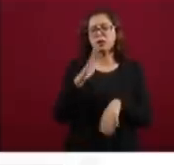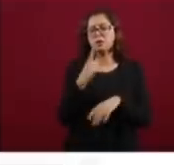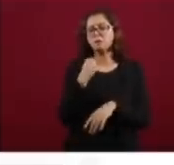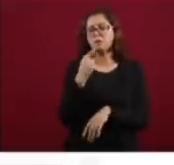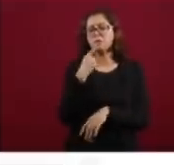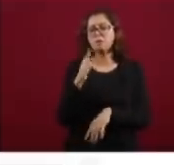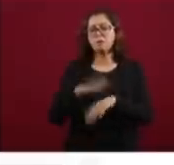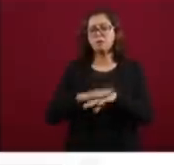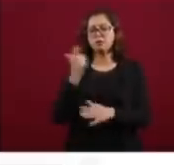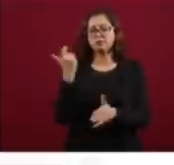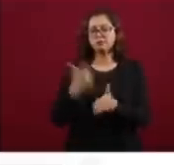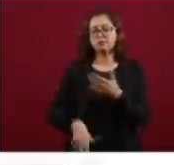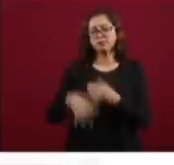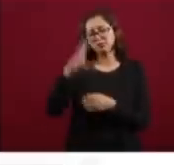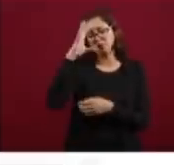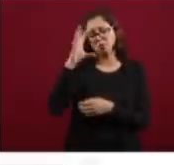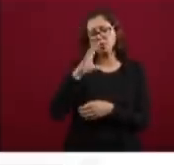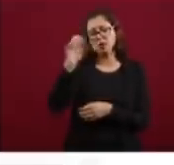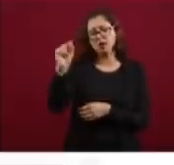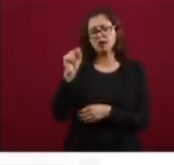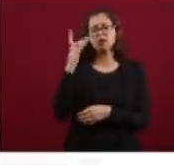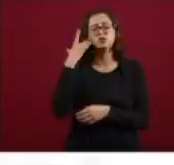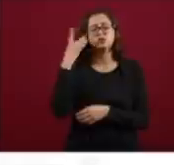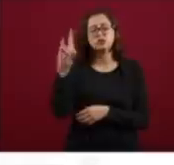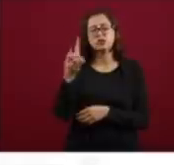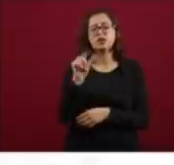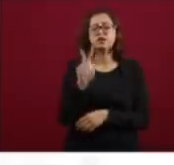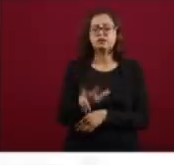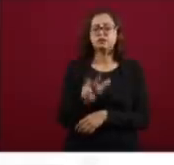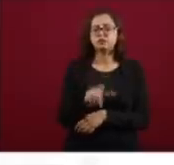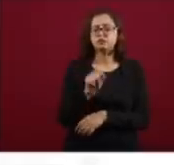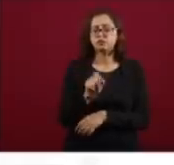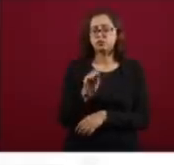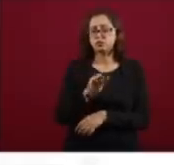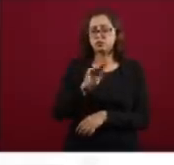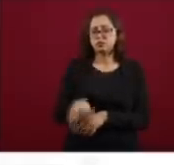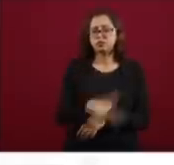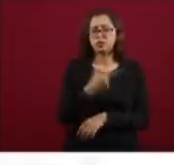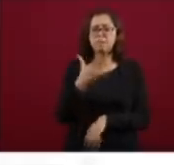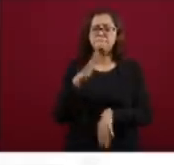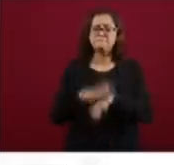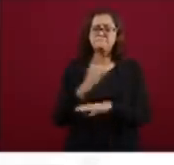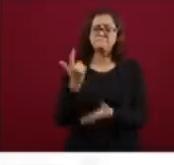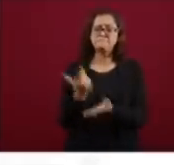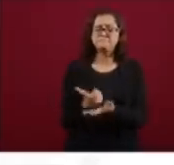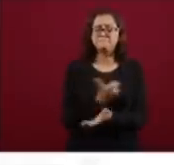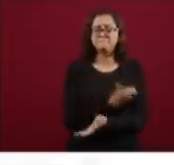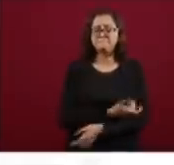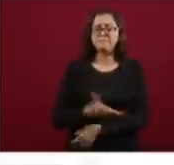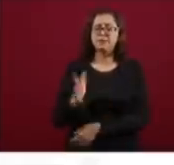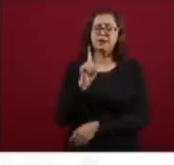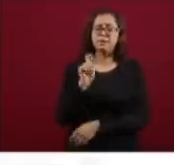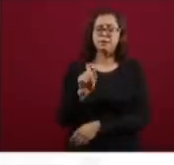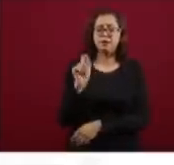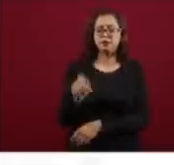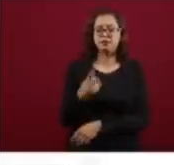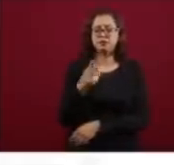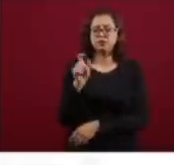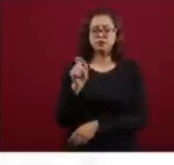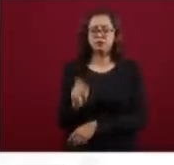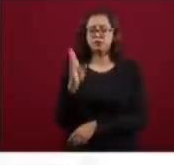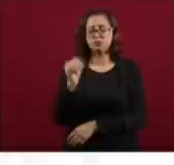barata en cuernavaca morelos 1897 por litro y la máscara 22 99 por litro en santana